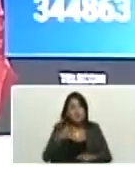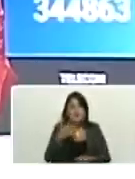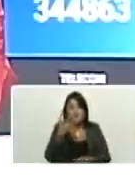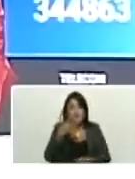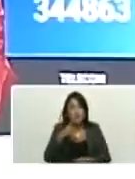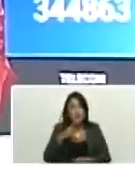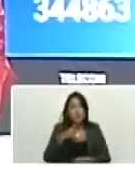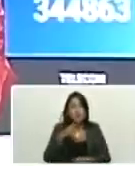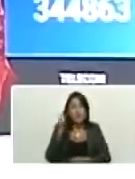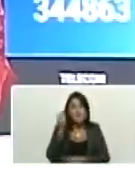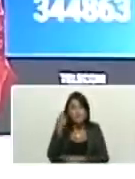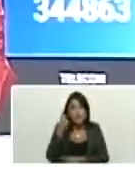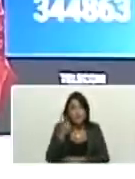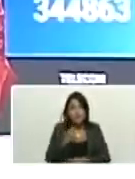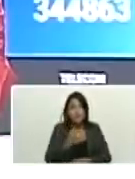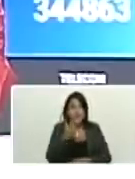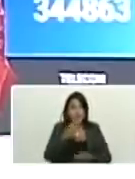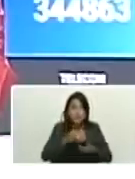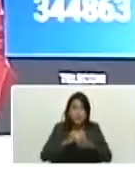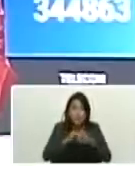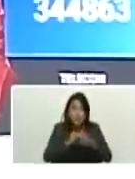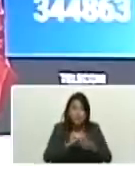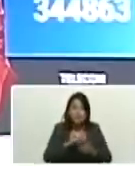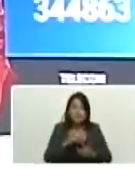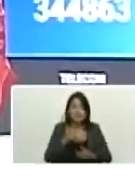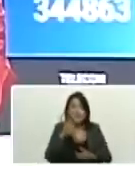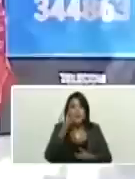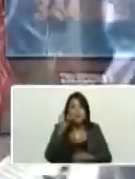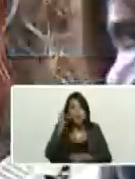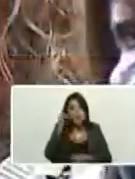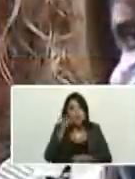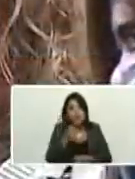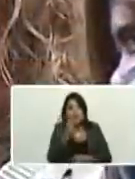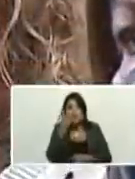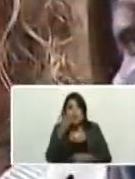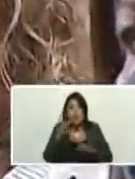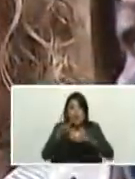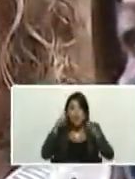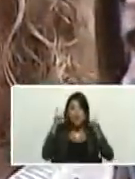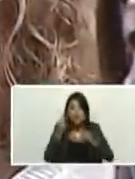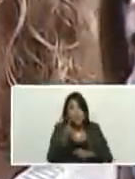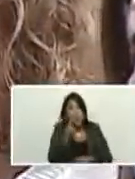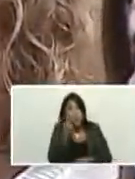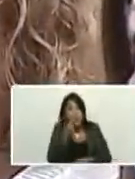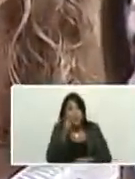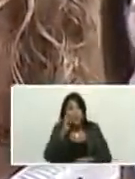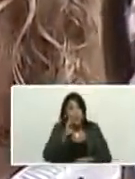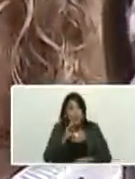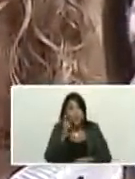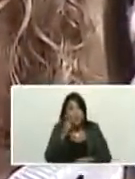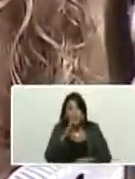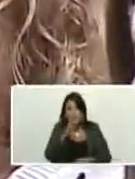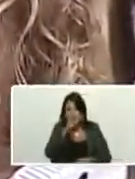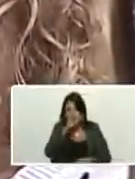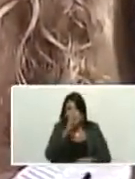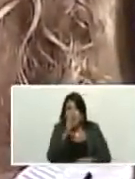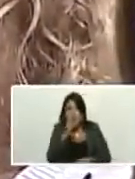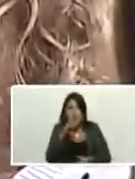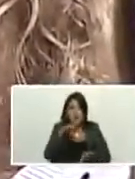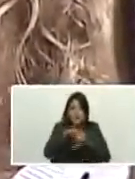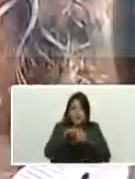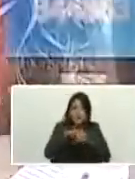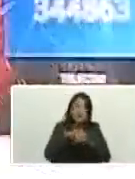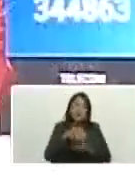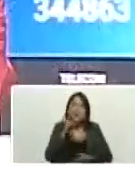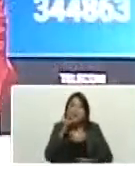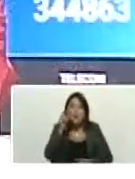Apure, 3 en Trujillo, 3 en Yaracuy, 2 en La Guaira, 1 en Bolívar, 1 en Barinas, 1 en Carabobo, 1